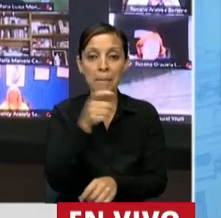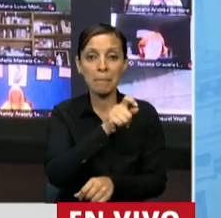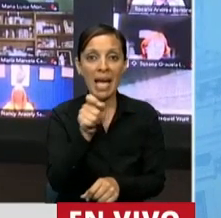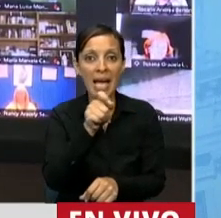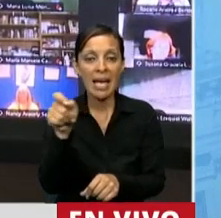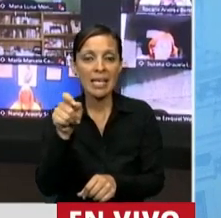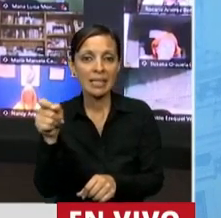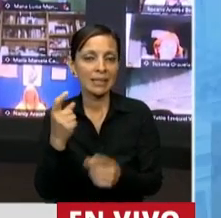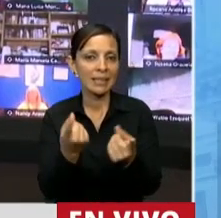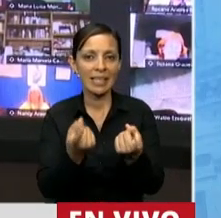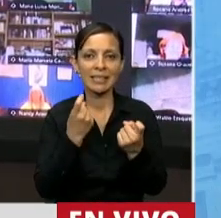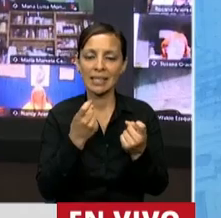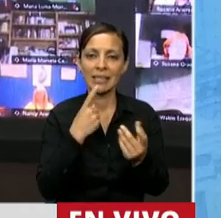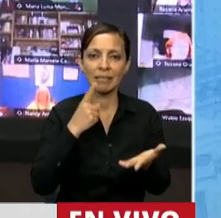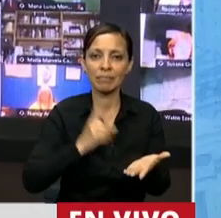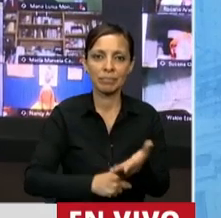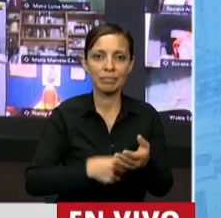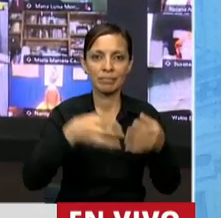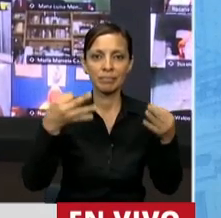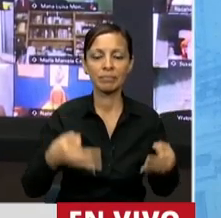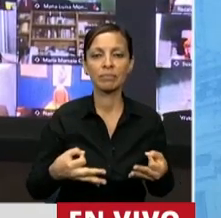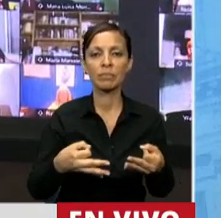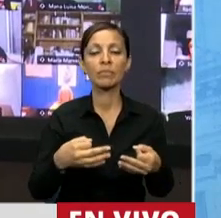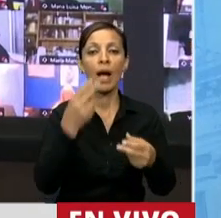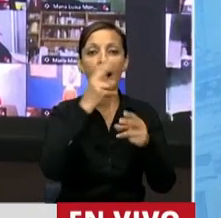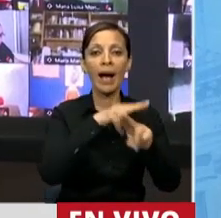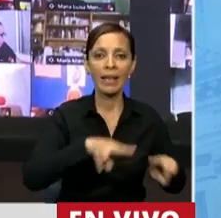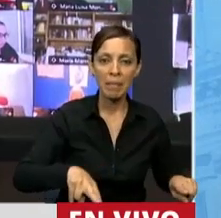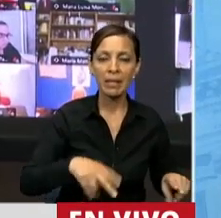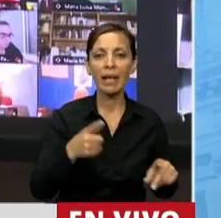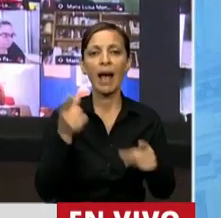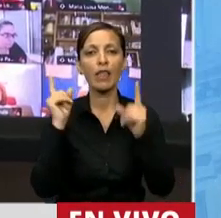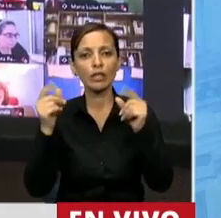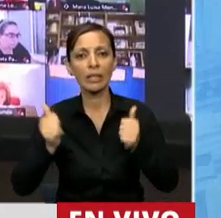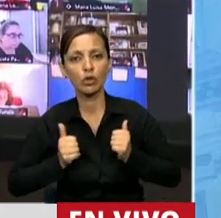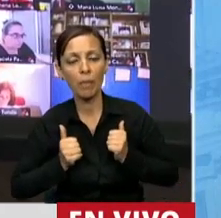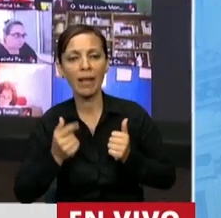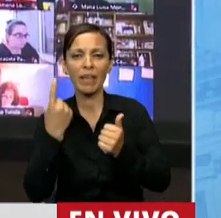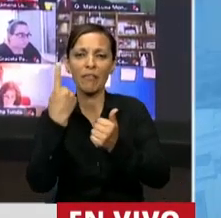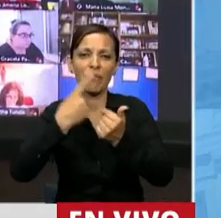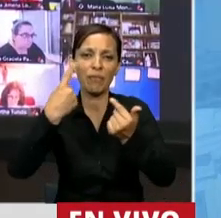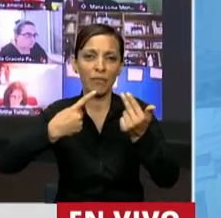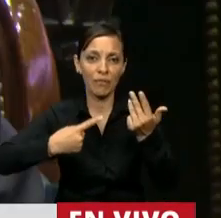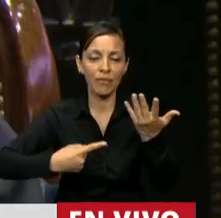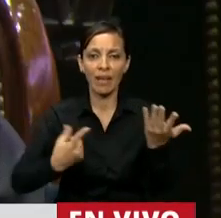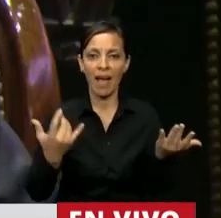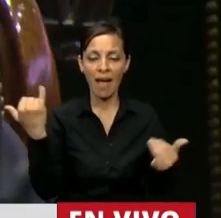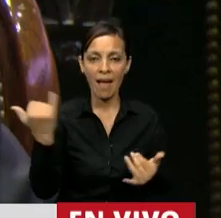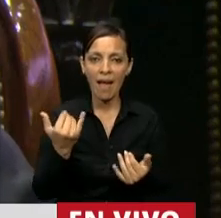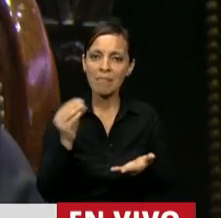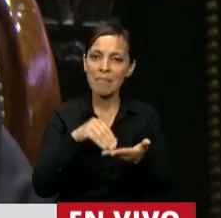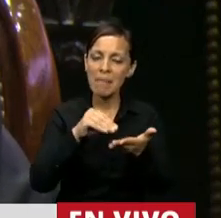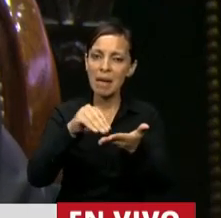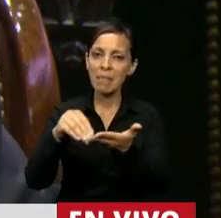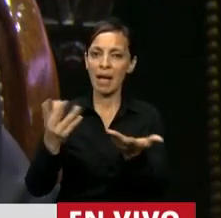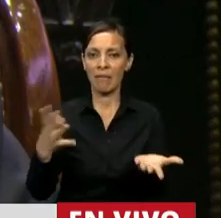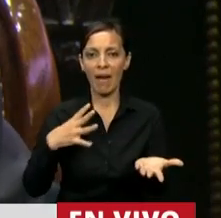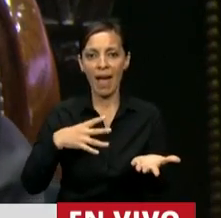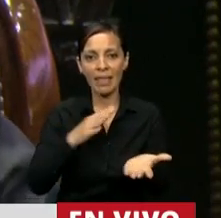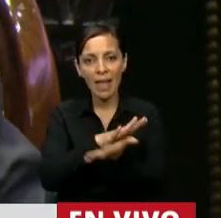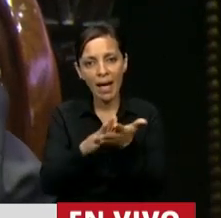vienen pidiendo medidas concretas, a los jardines maternales, a los docentes suplentes. Digo, no quiero dejar de nombrarlos porque esas son las cosas que nos